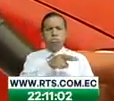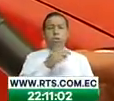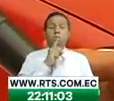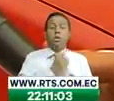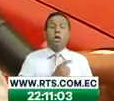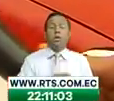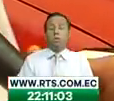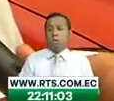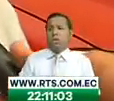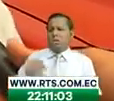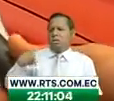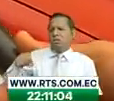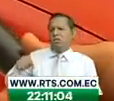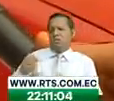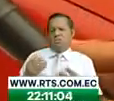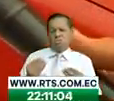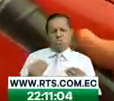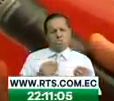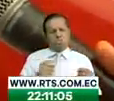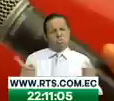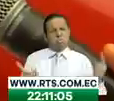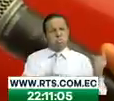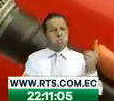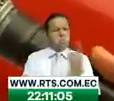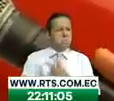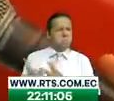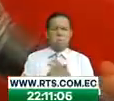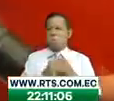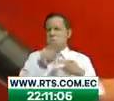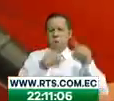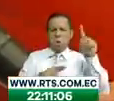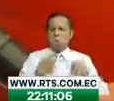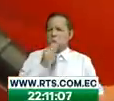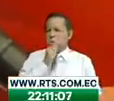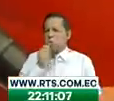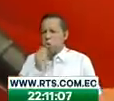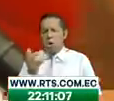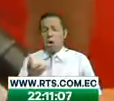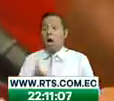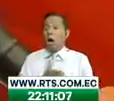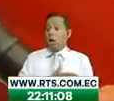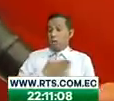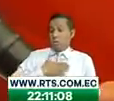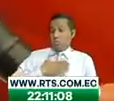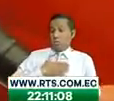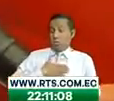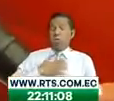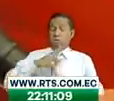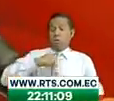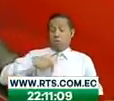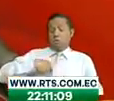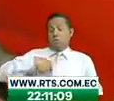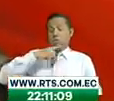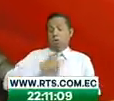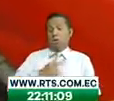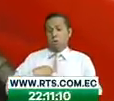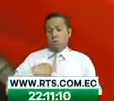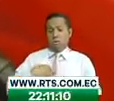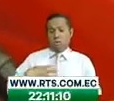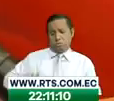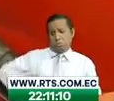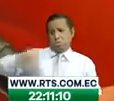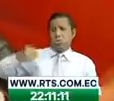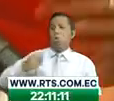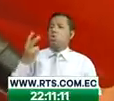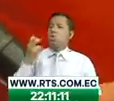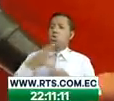aquí, un poco de saben pasar chamberos, fumones por aquí. Una vez me robaron a mí en mi apartamento, sí. Me robaron 2 celulares a mí,